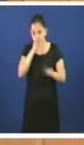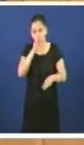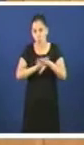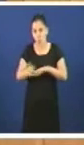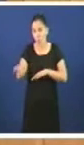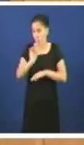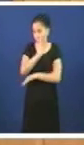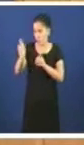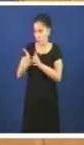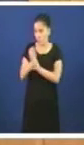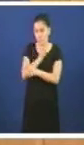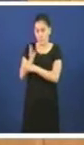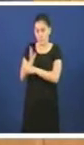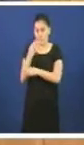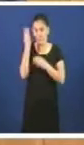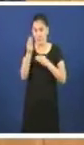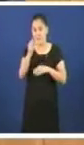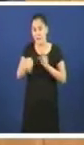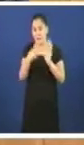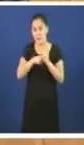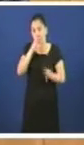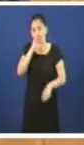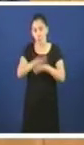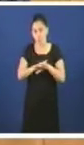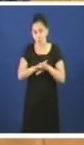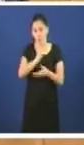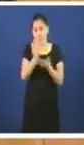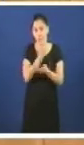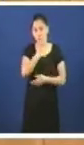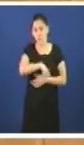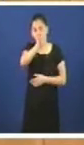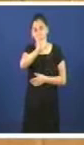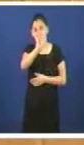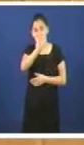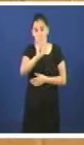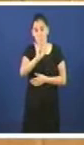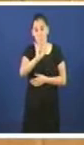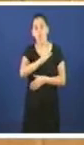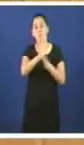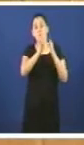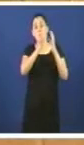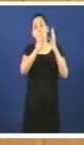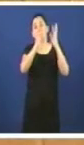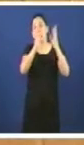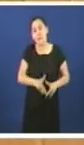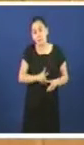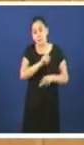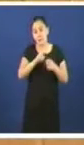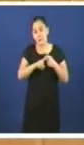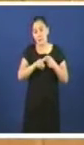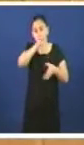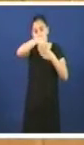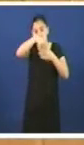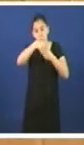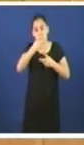gobierno del partido popular este libro que de primeiro de eso de matemáticas que incluyen cuestiones tan peligrosas como